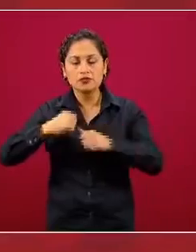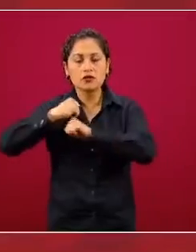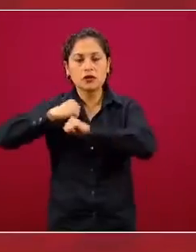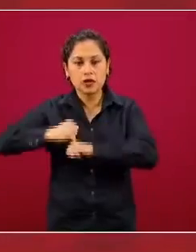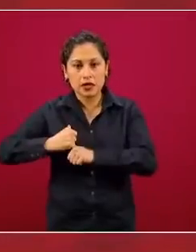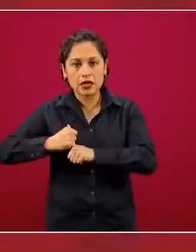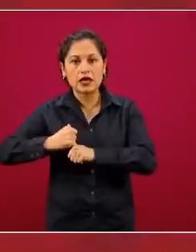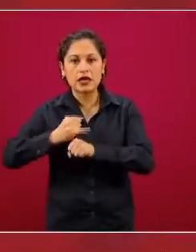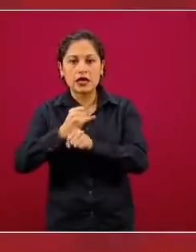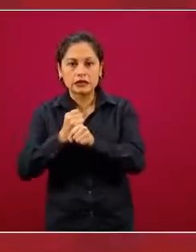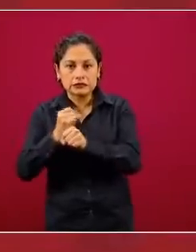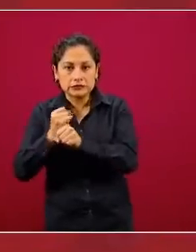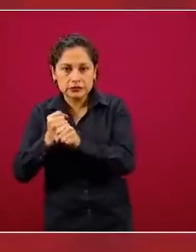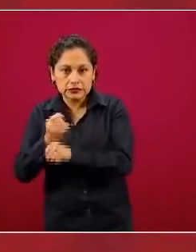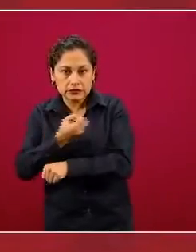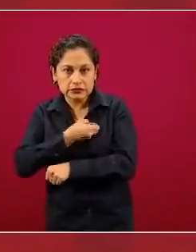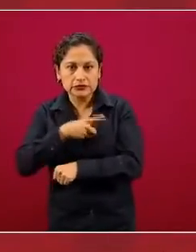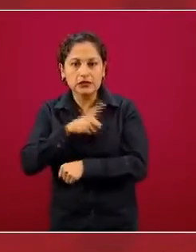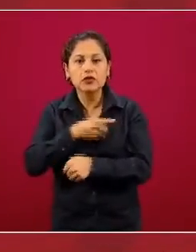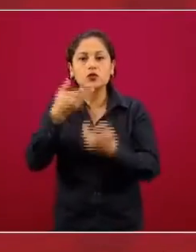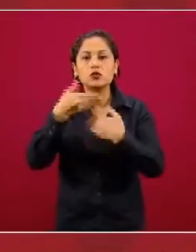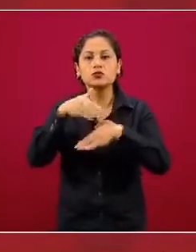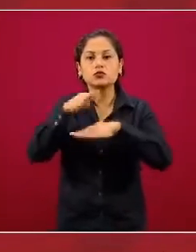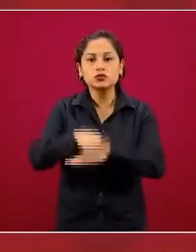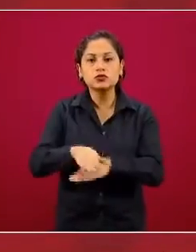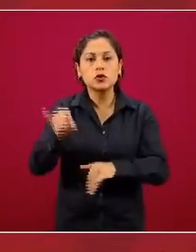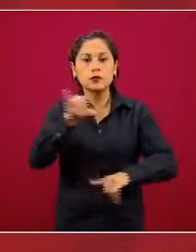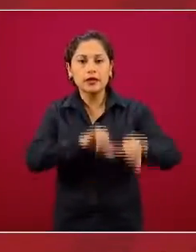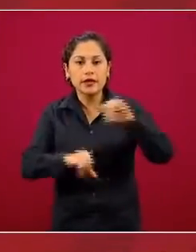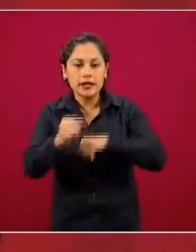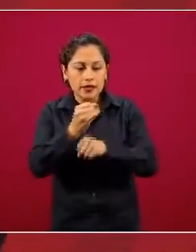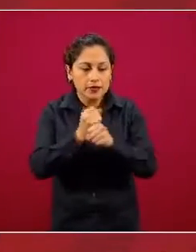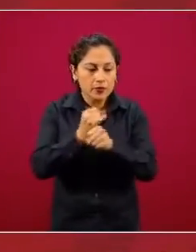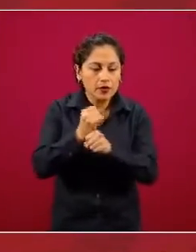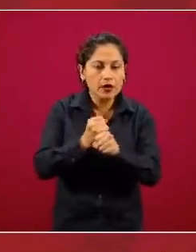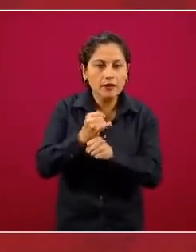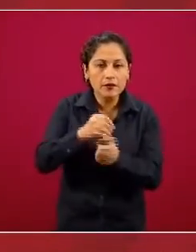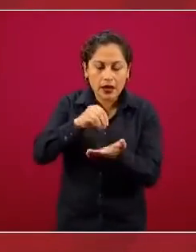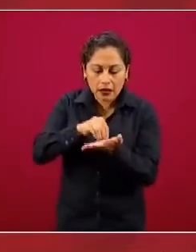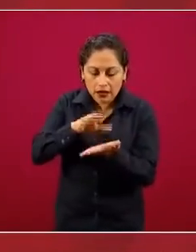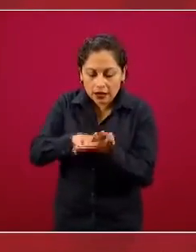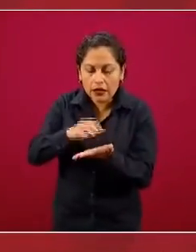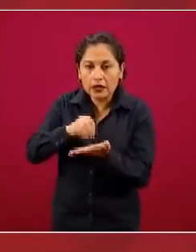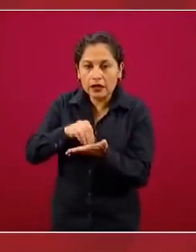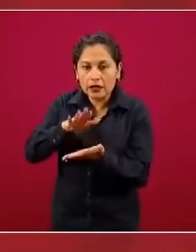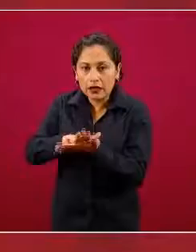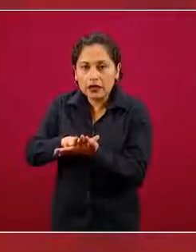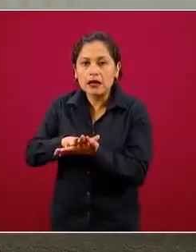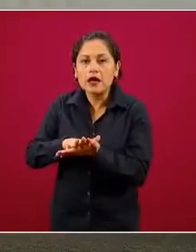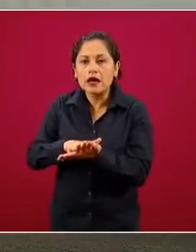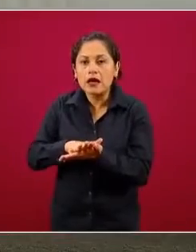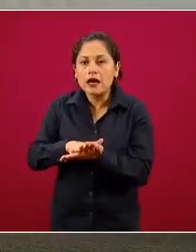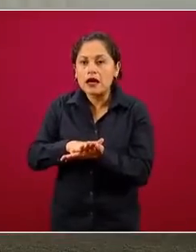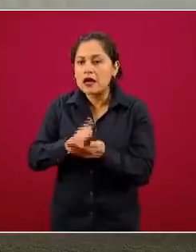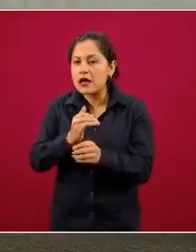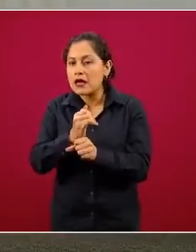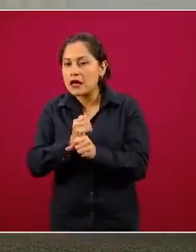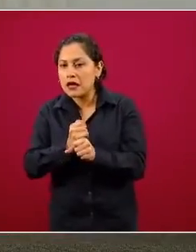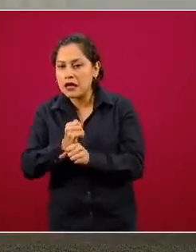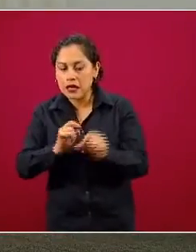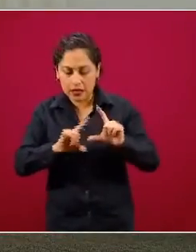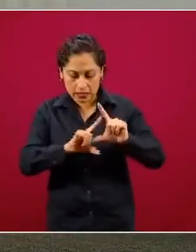inmunidad de rebaño lo podemos abordar, básicamente consiste en documentar qué proporción de la población mexicana